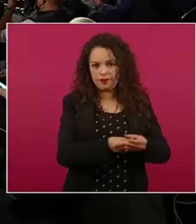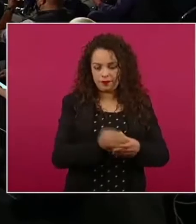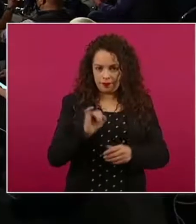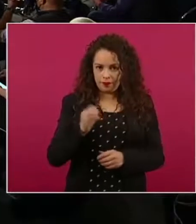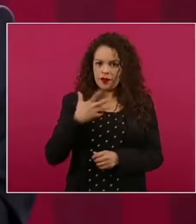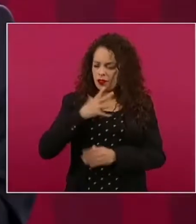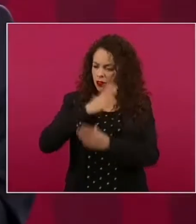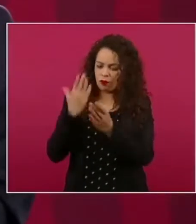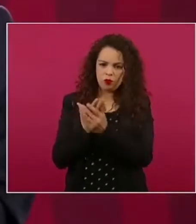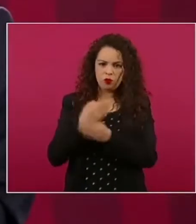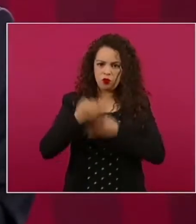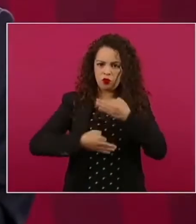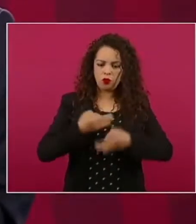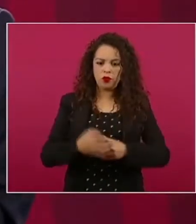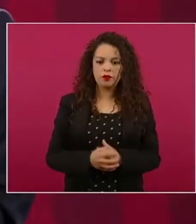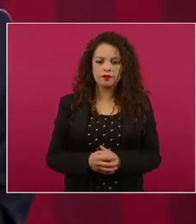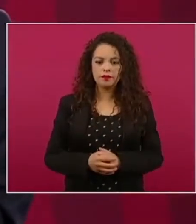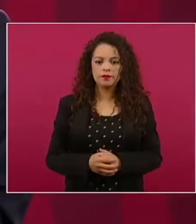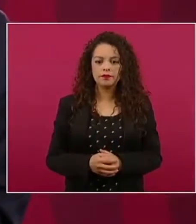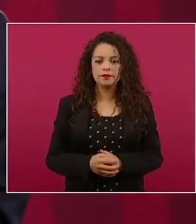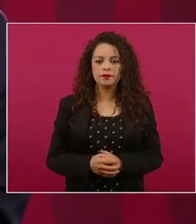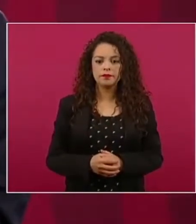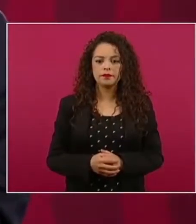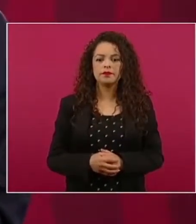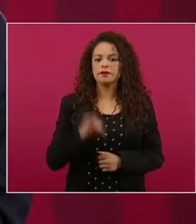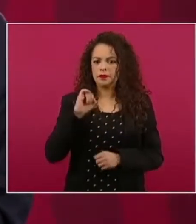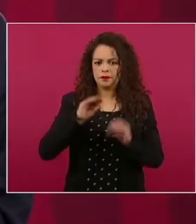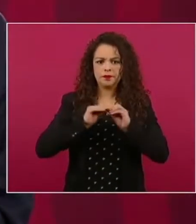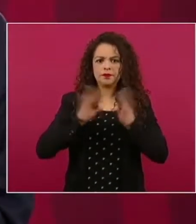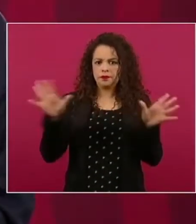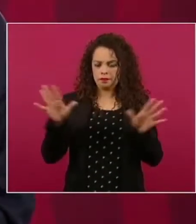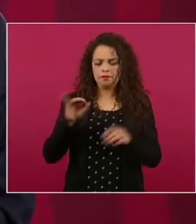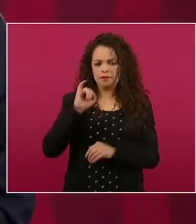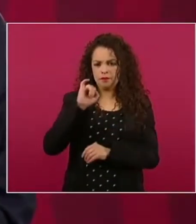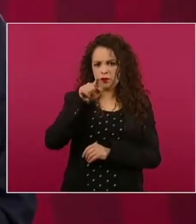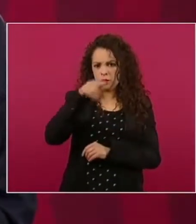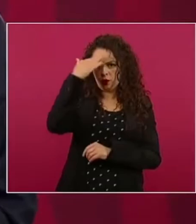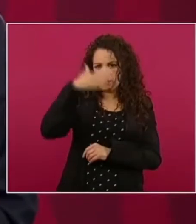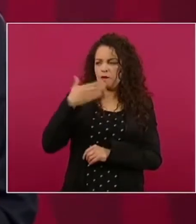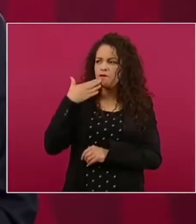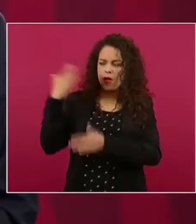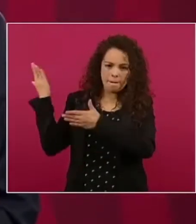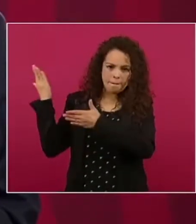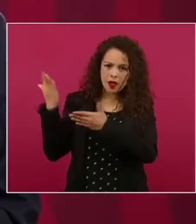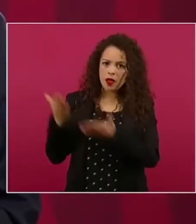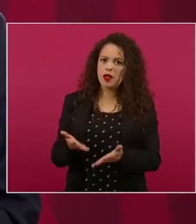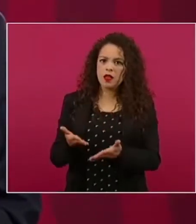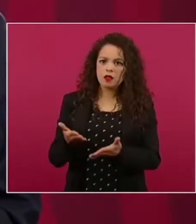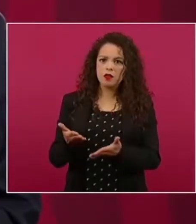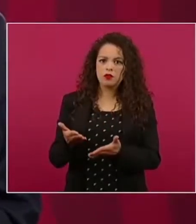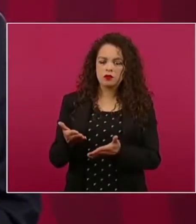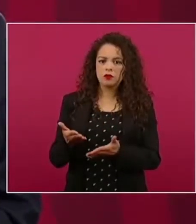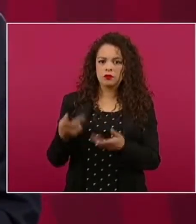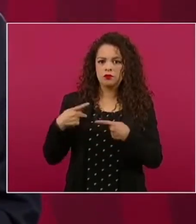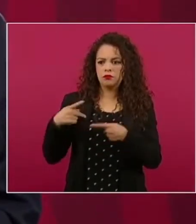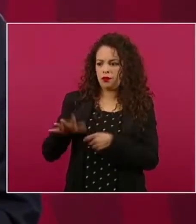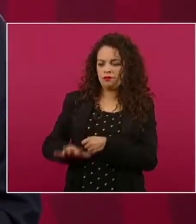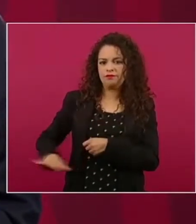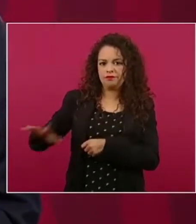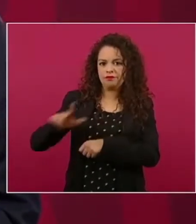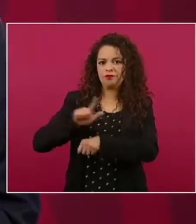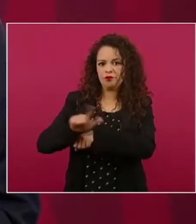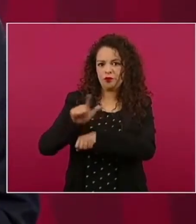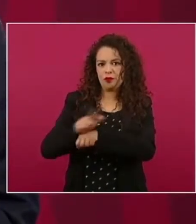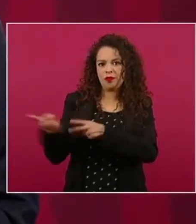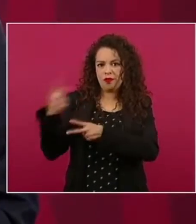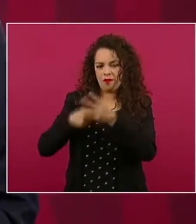que son bienvenidos los hermanos guatemaltecos,